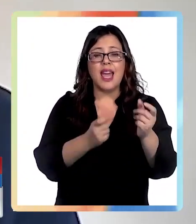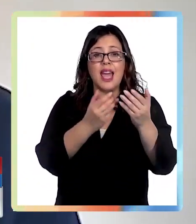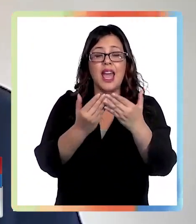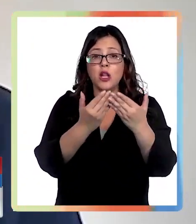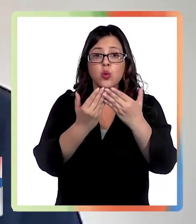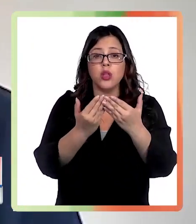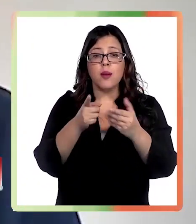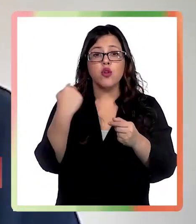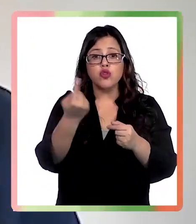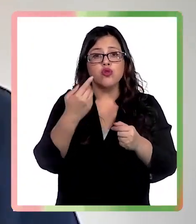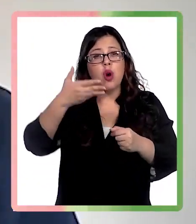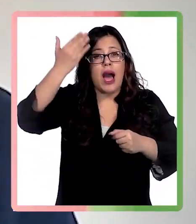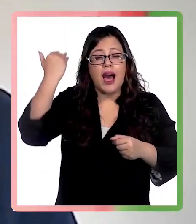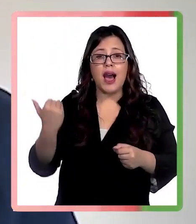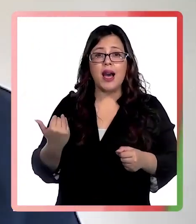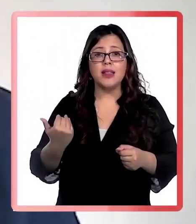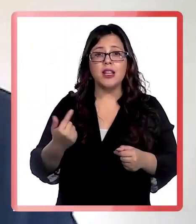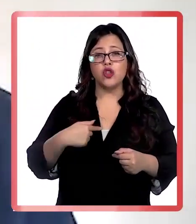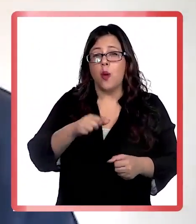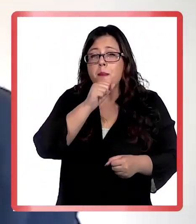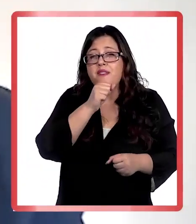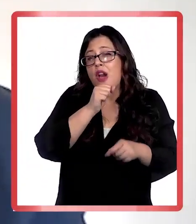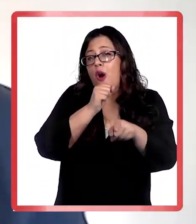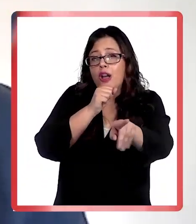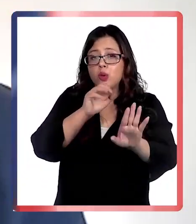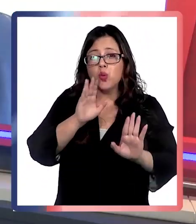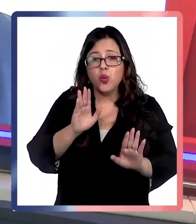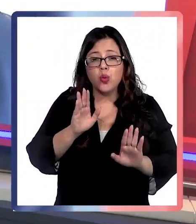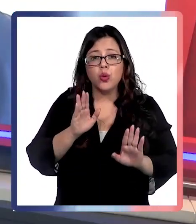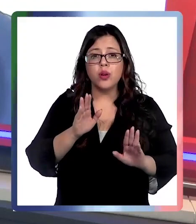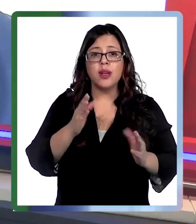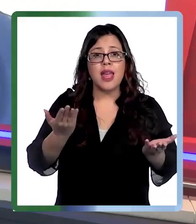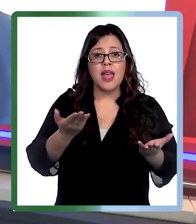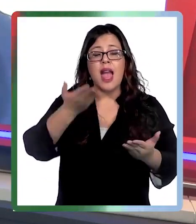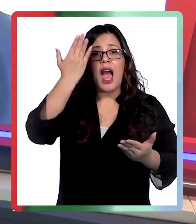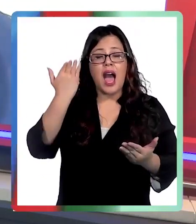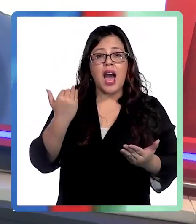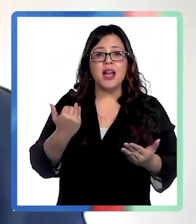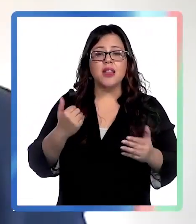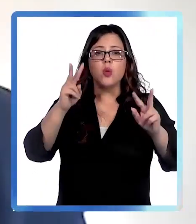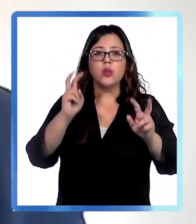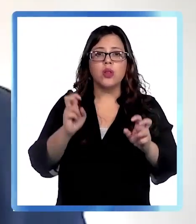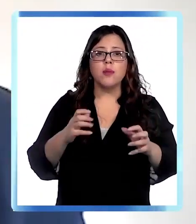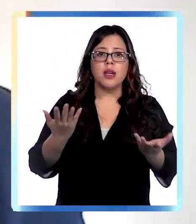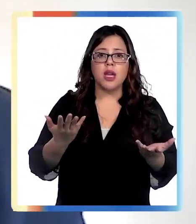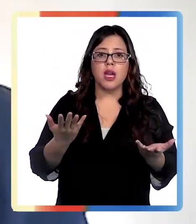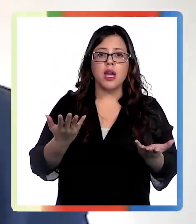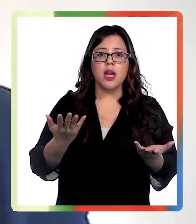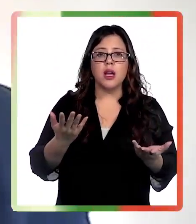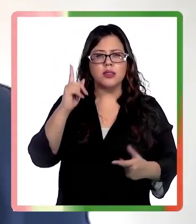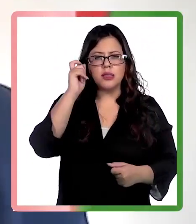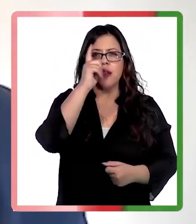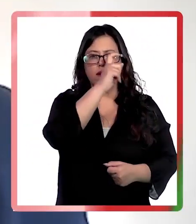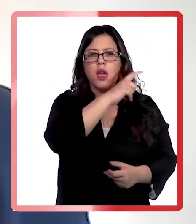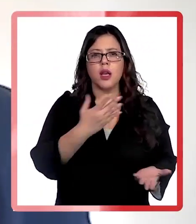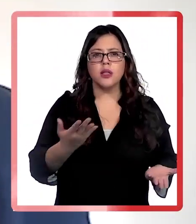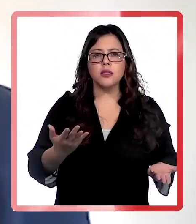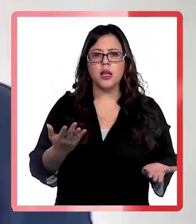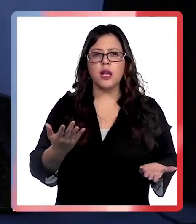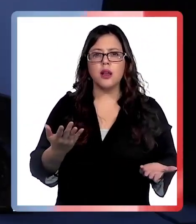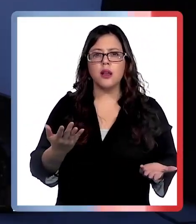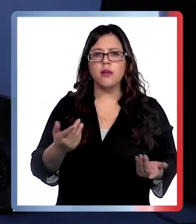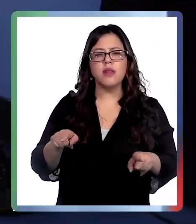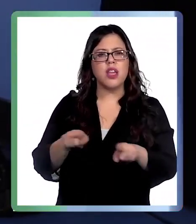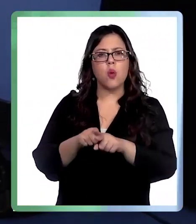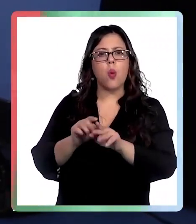estudiamos nosotros de generaciones, yo más viejo que tú, era un contenidismo puro y duro, ¿no? En la cual